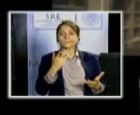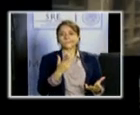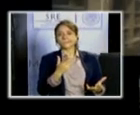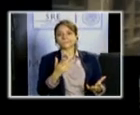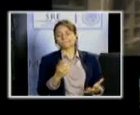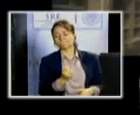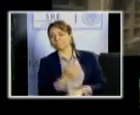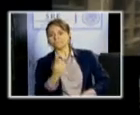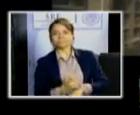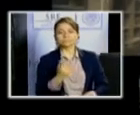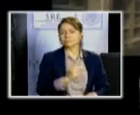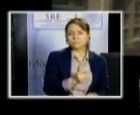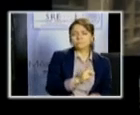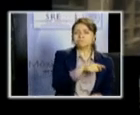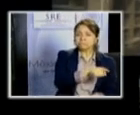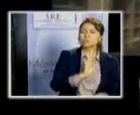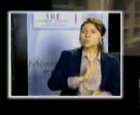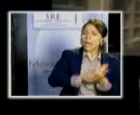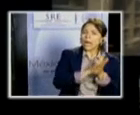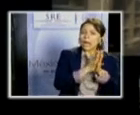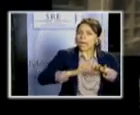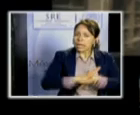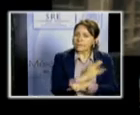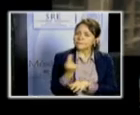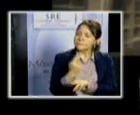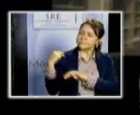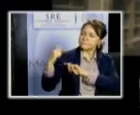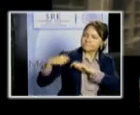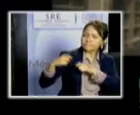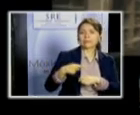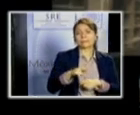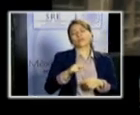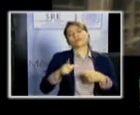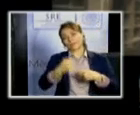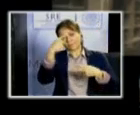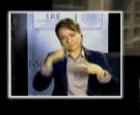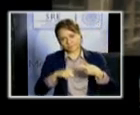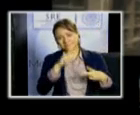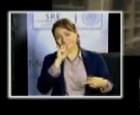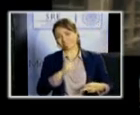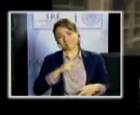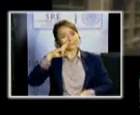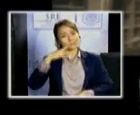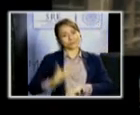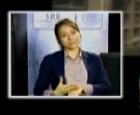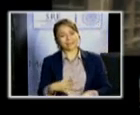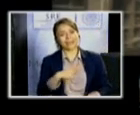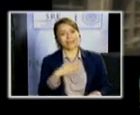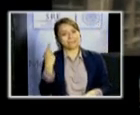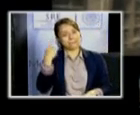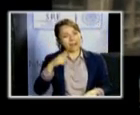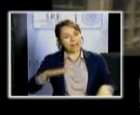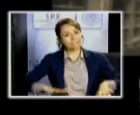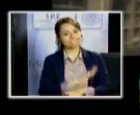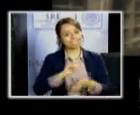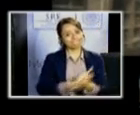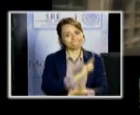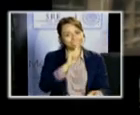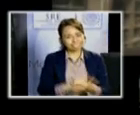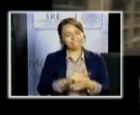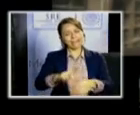Segundo, tenemos una tarea y una responsabilidad interna enorme de integrar políticas, la energética, la fiscal, la urbana